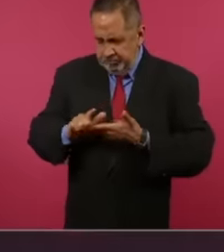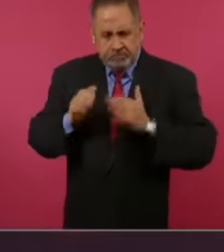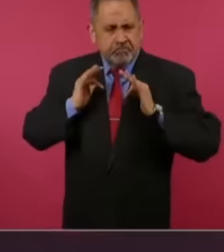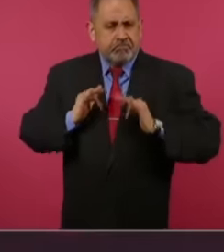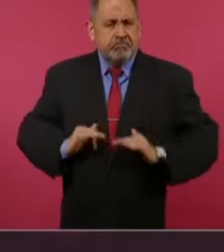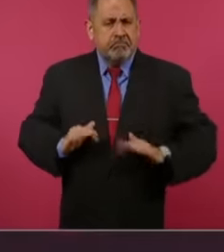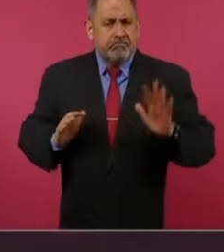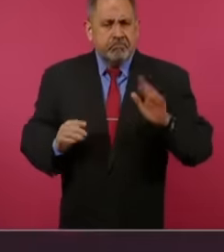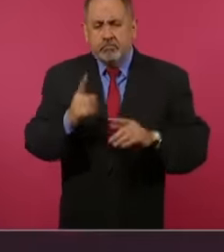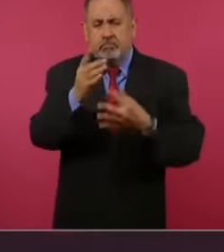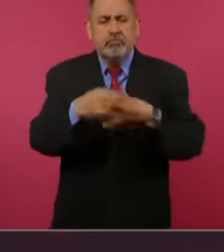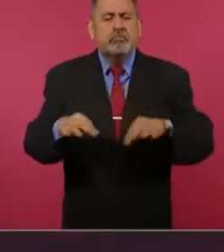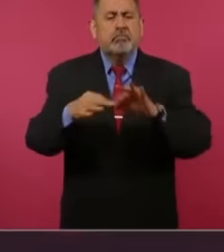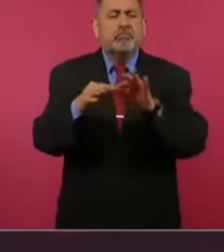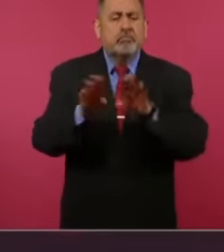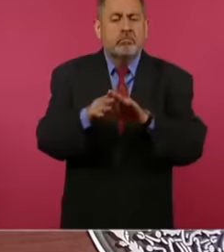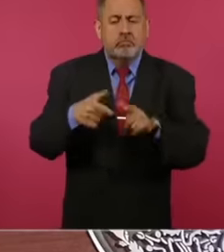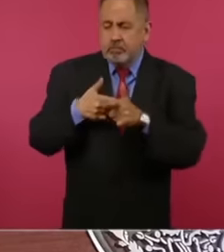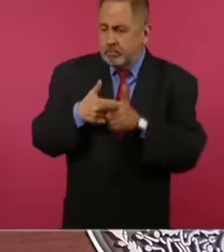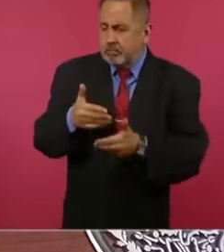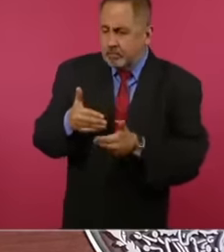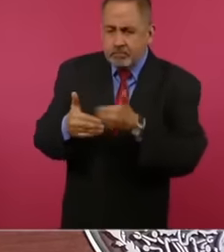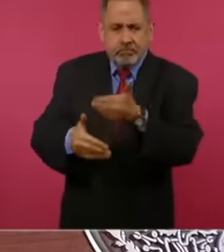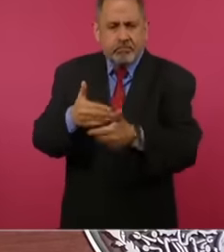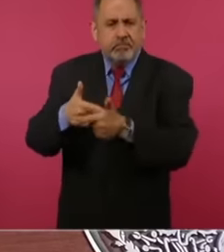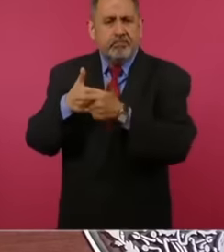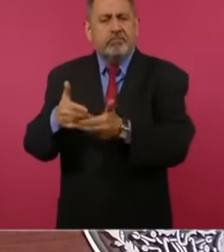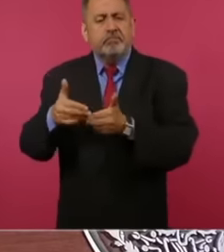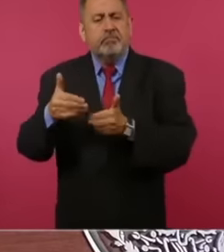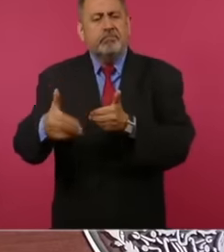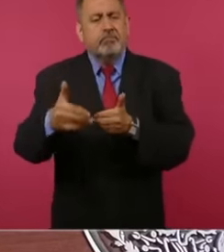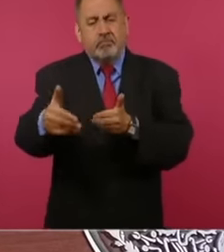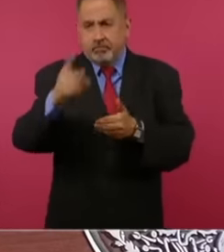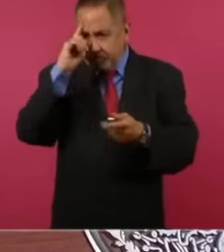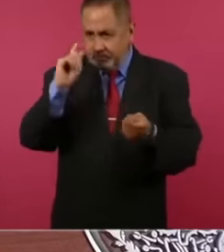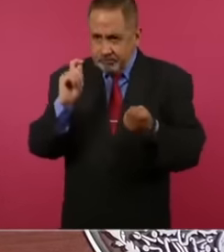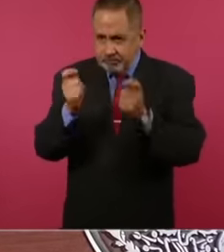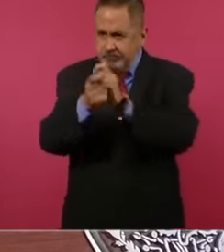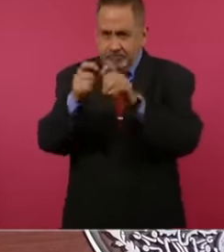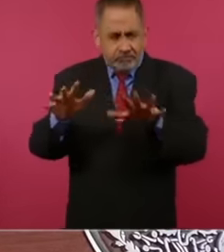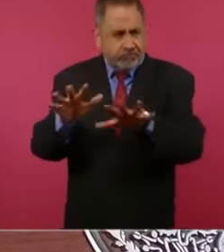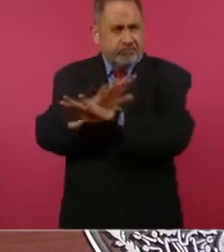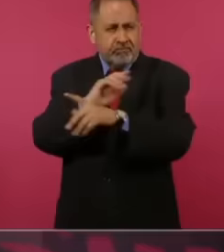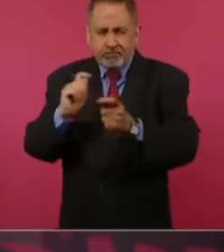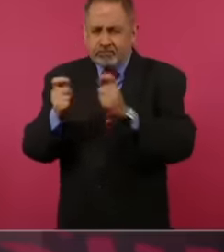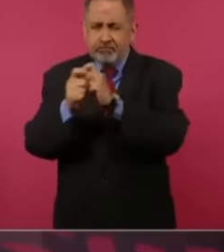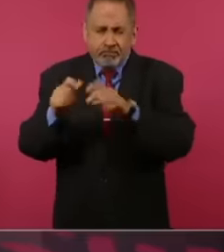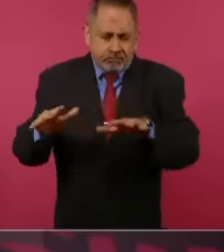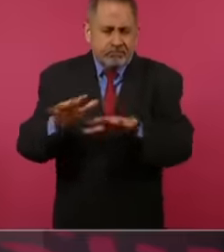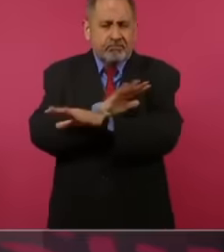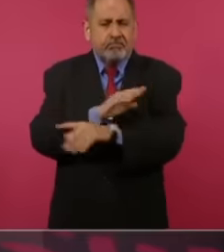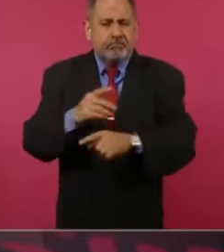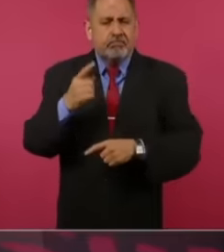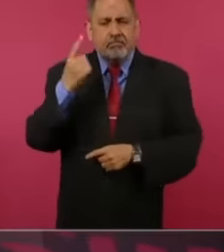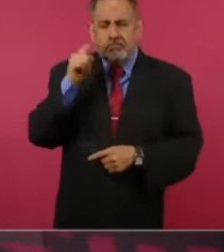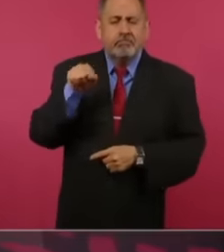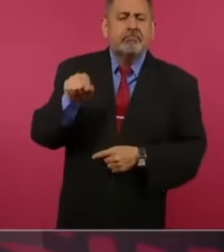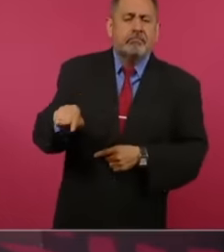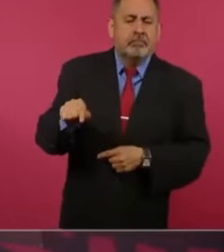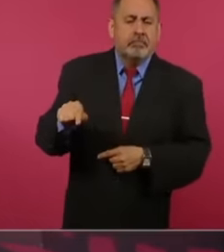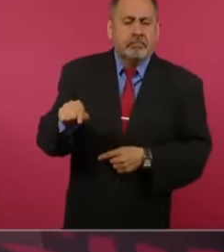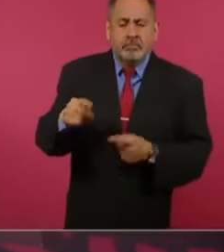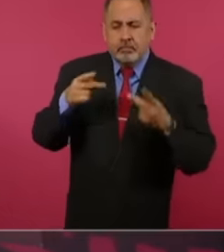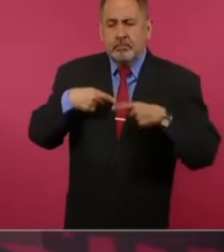lo importante es seguir avanzando en la transformación para que